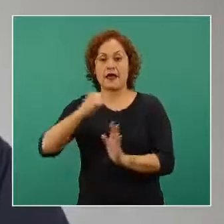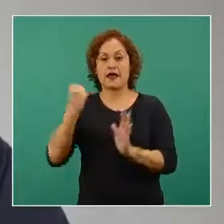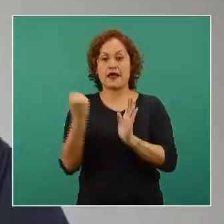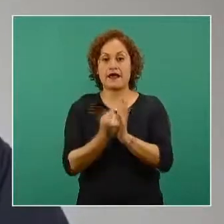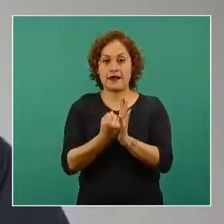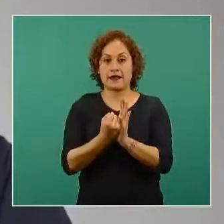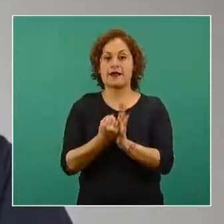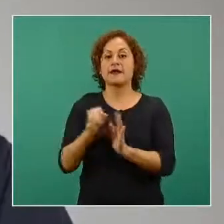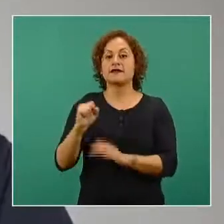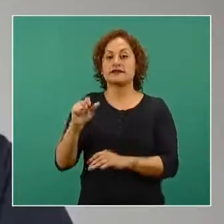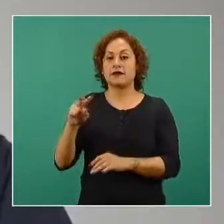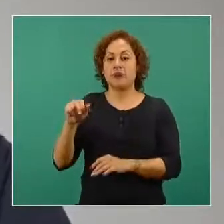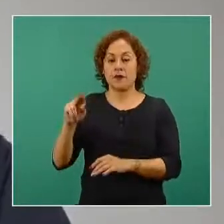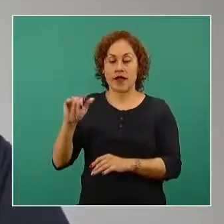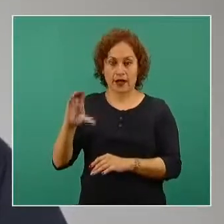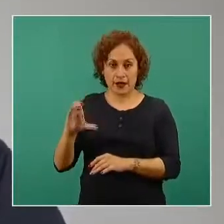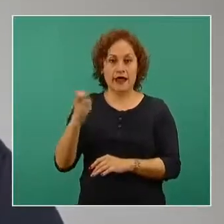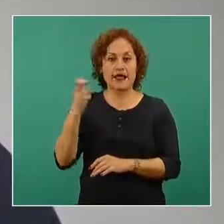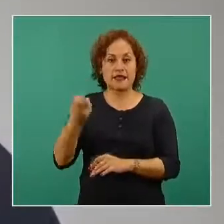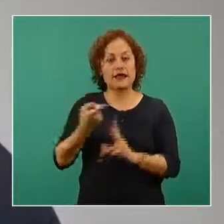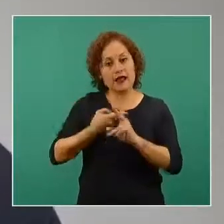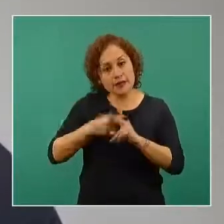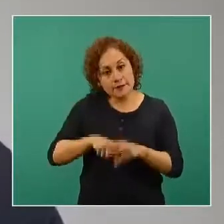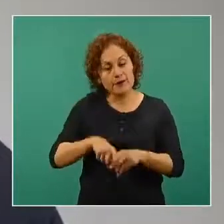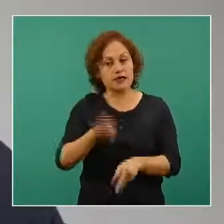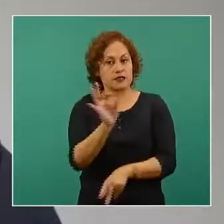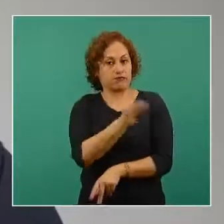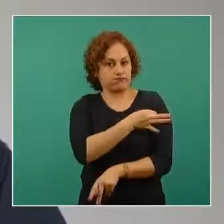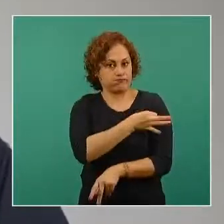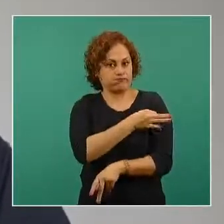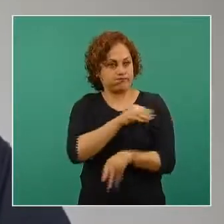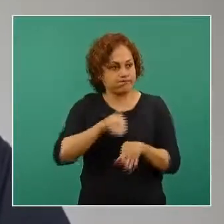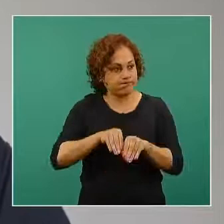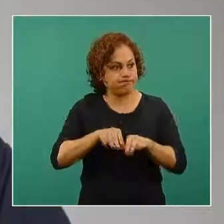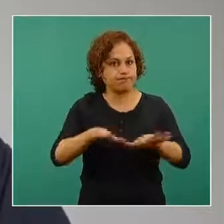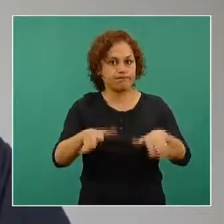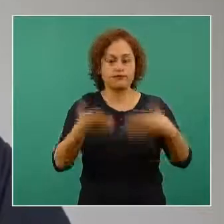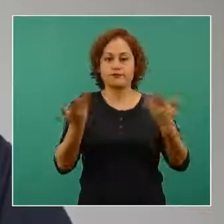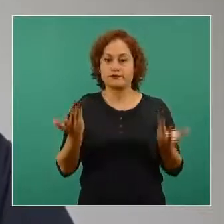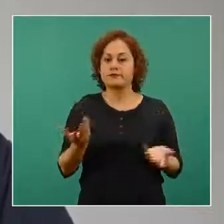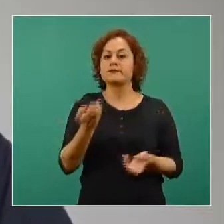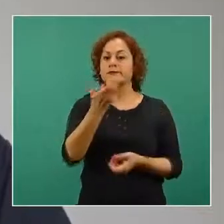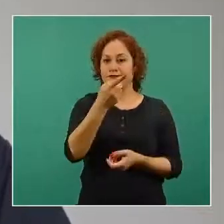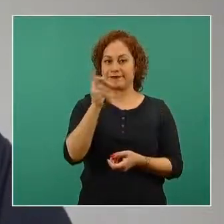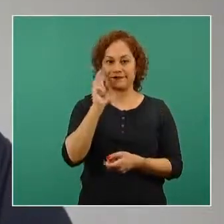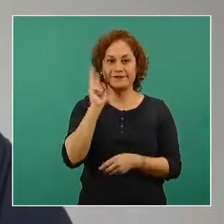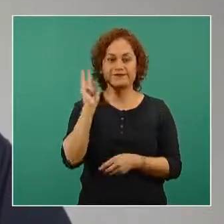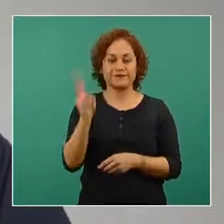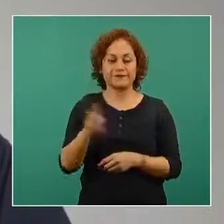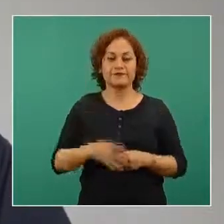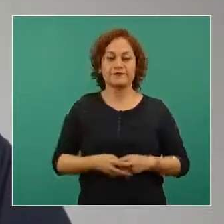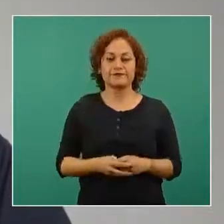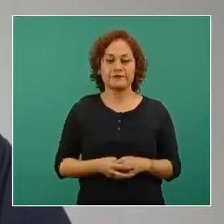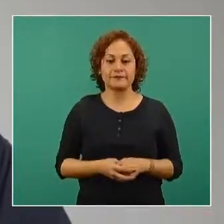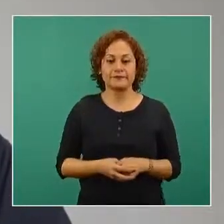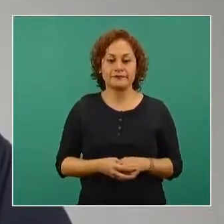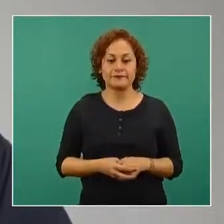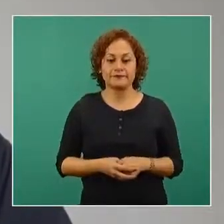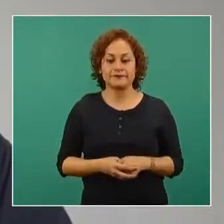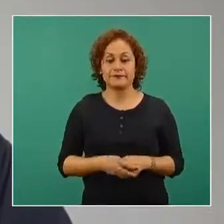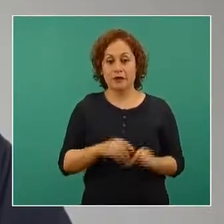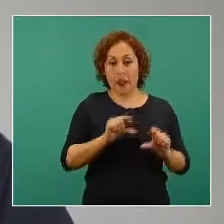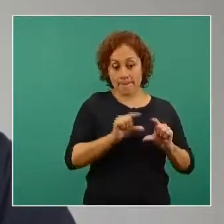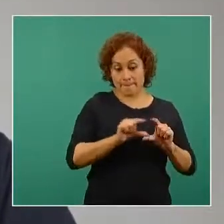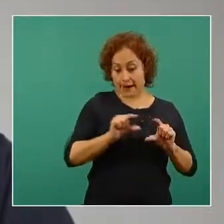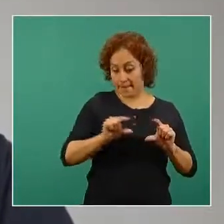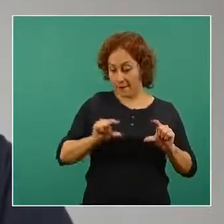su aplicación en la población y entonces podremos ver nuevamente cómo el comportamiento y la cantidad de dosis